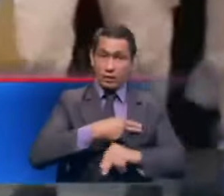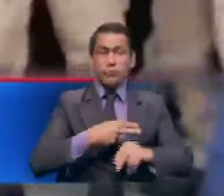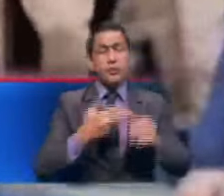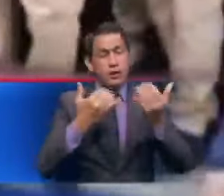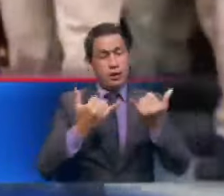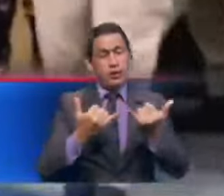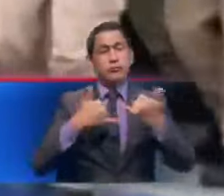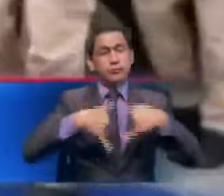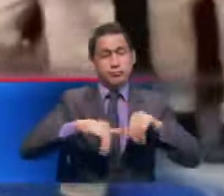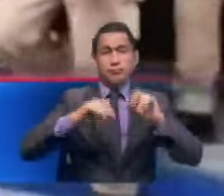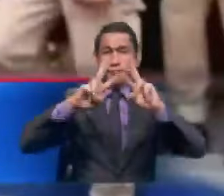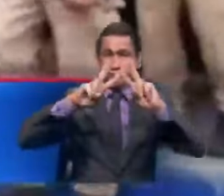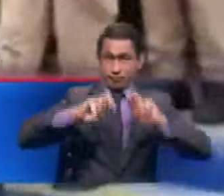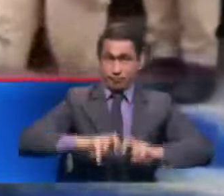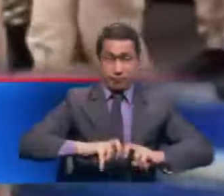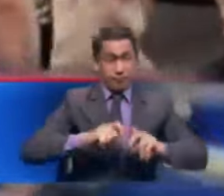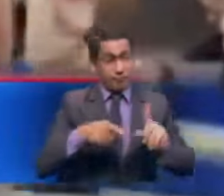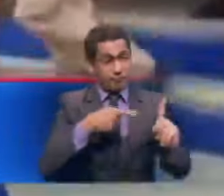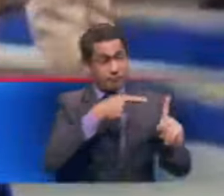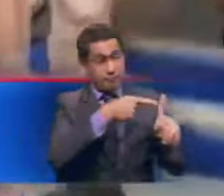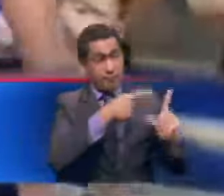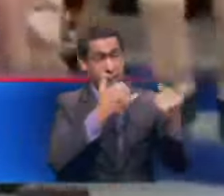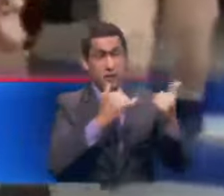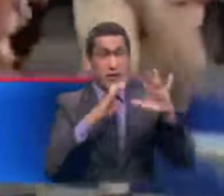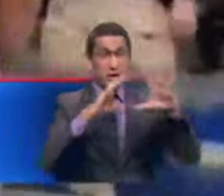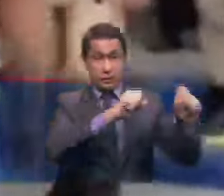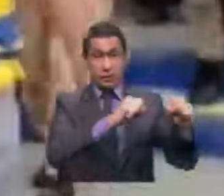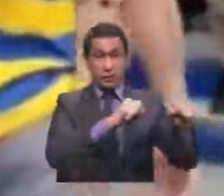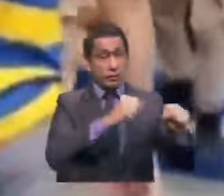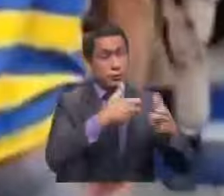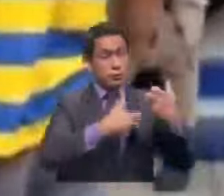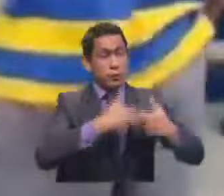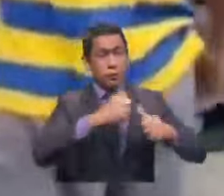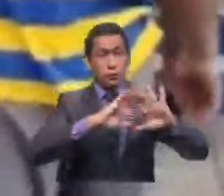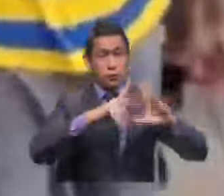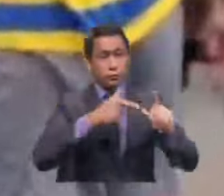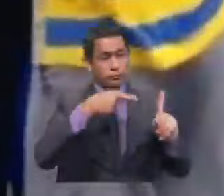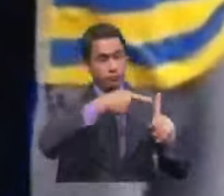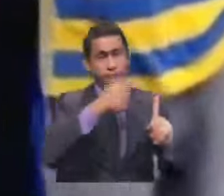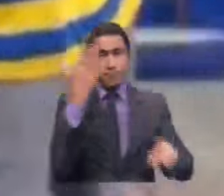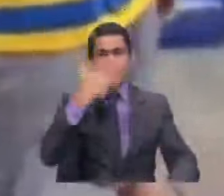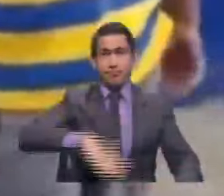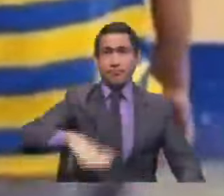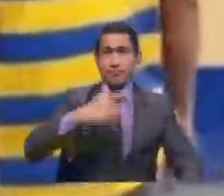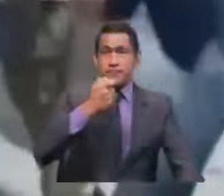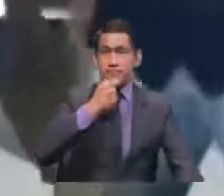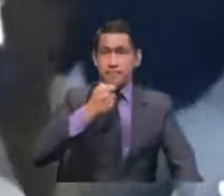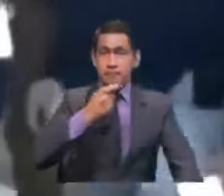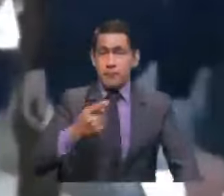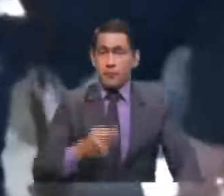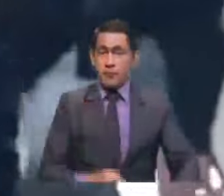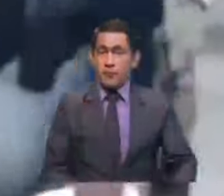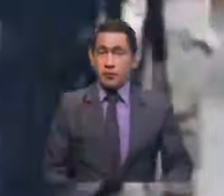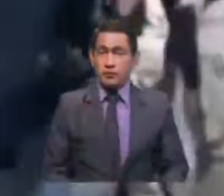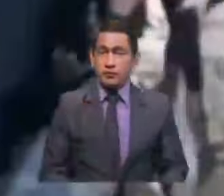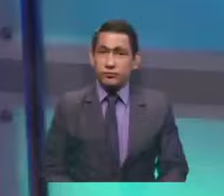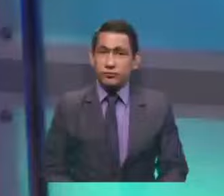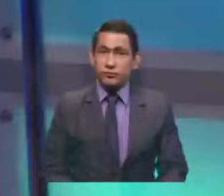encuentra procesado por delincuencia organizada en el caso Metástasis. Daniel Borja, TC Televisión.